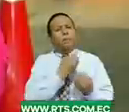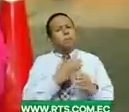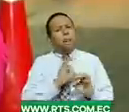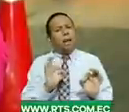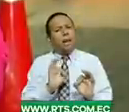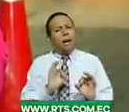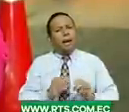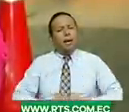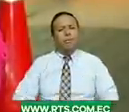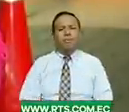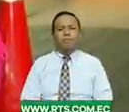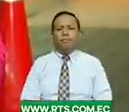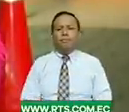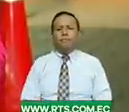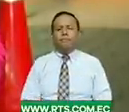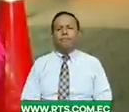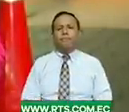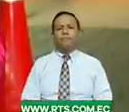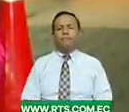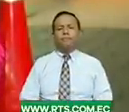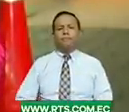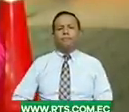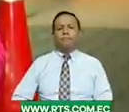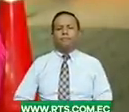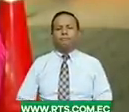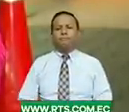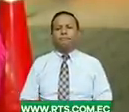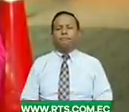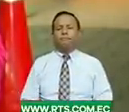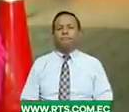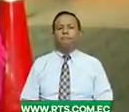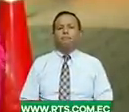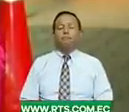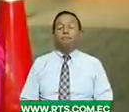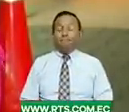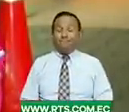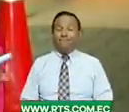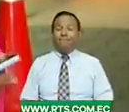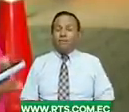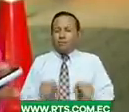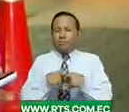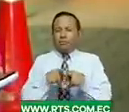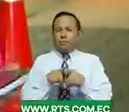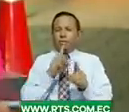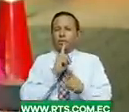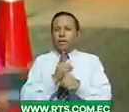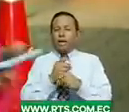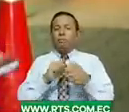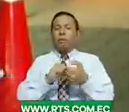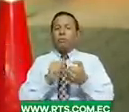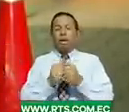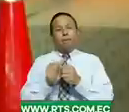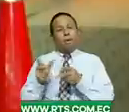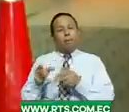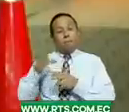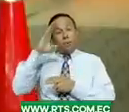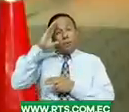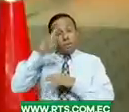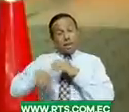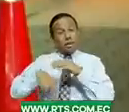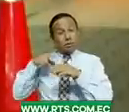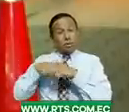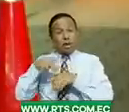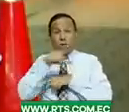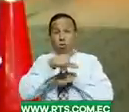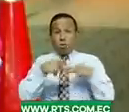Sí, justamente con este problema se topa la Policía Nacional cada vez que va a una escena del crimen. Los familiares son los que menos quieren